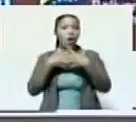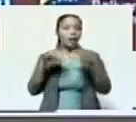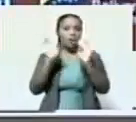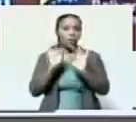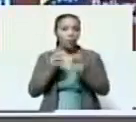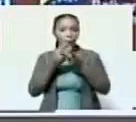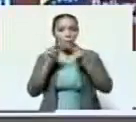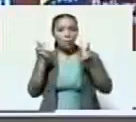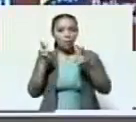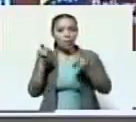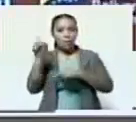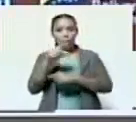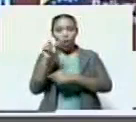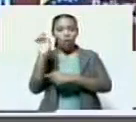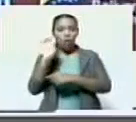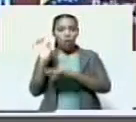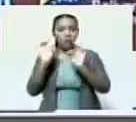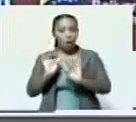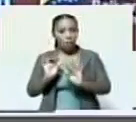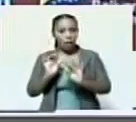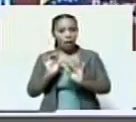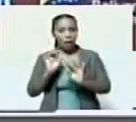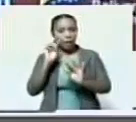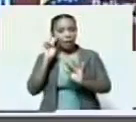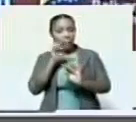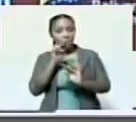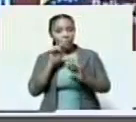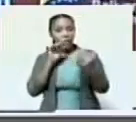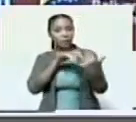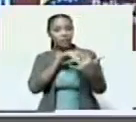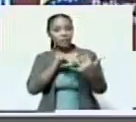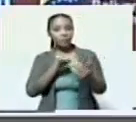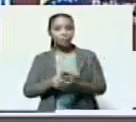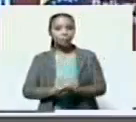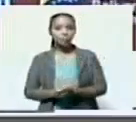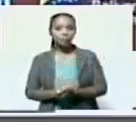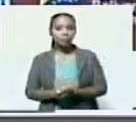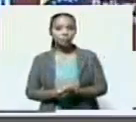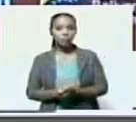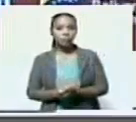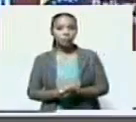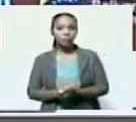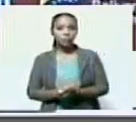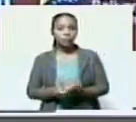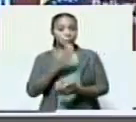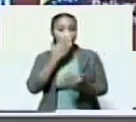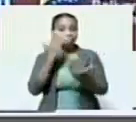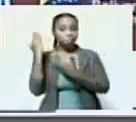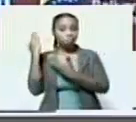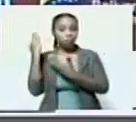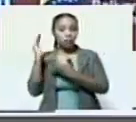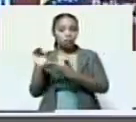pacífica, sino por la vía de la guerra, como lo estamos viendo en este momento. Fíjense lo que recoge